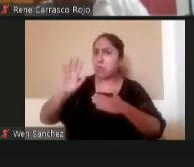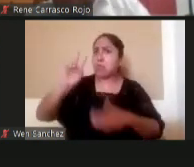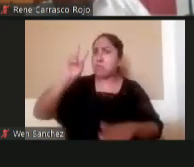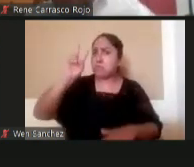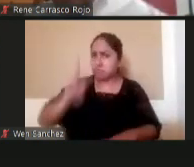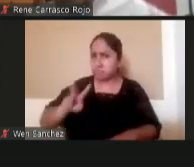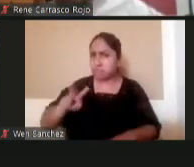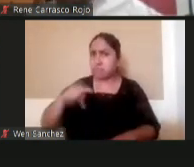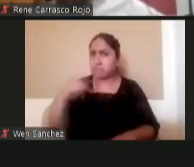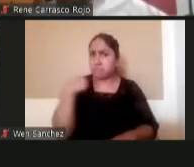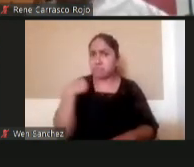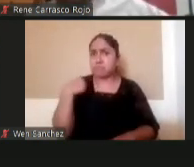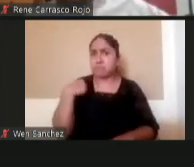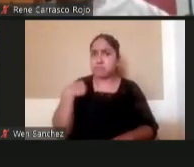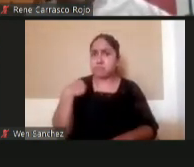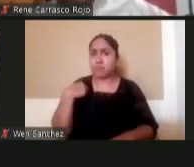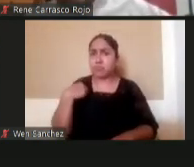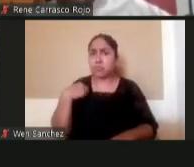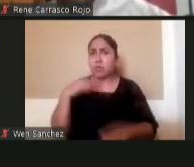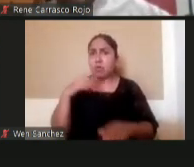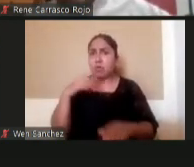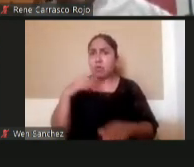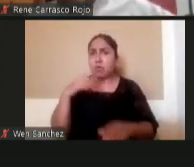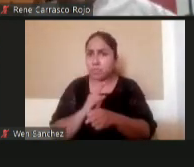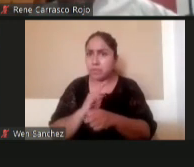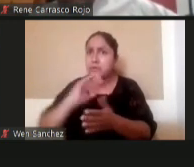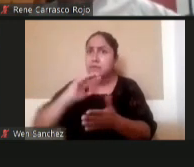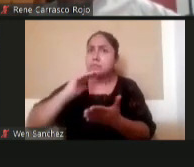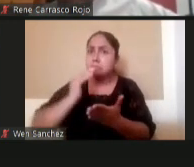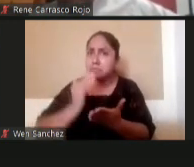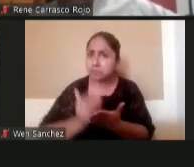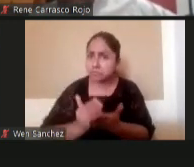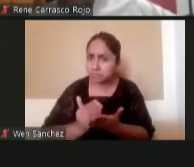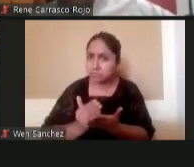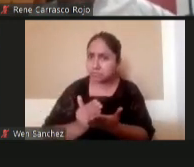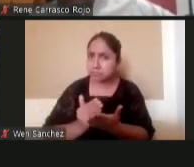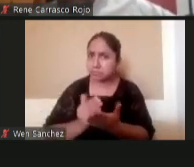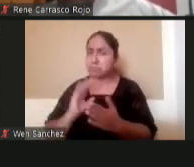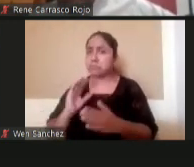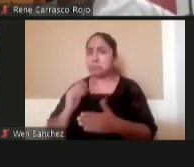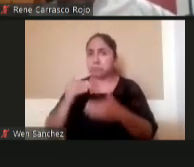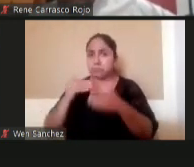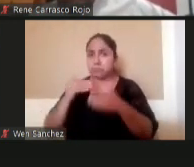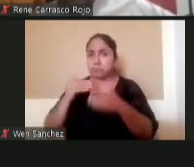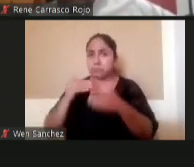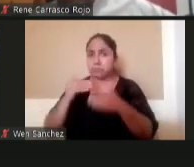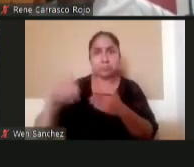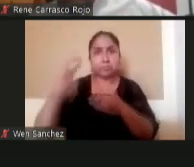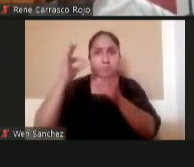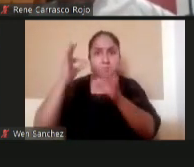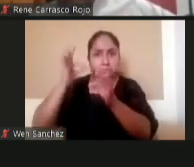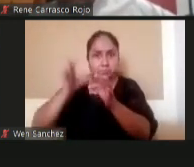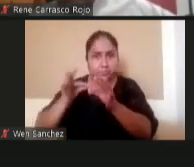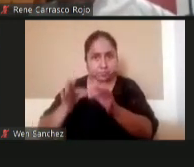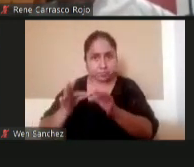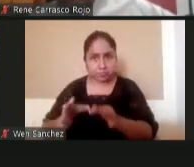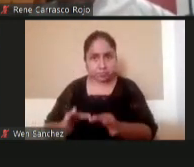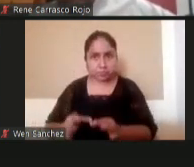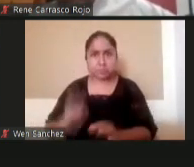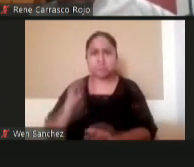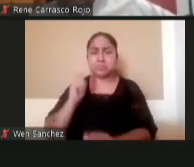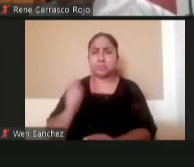de recolección de basura a la brevedad. Esto les hace ver que nosotros como Cabildo